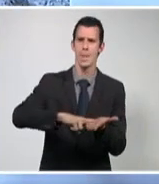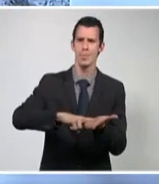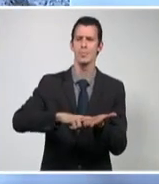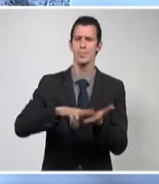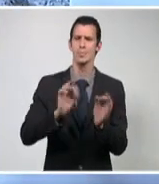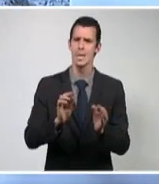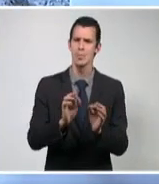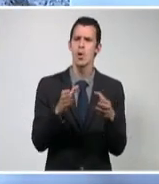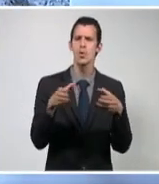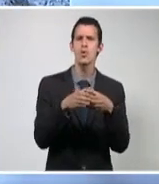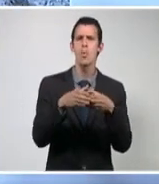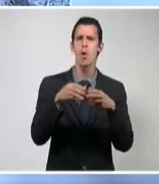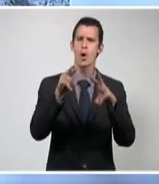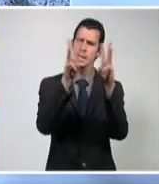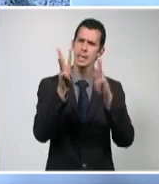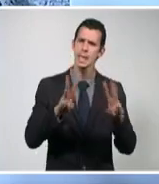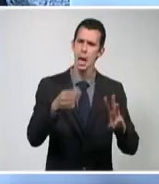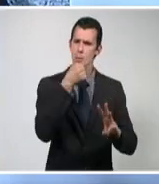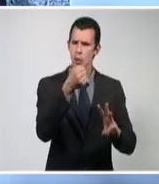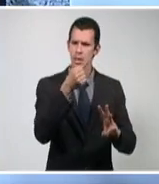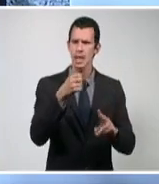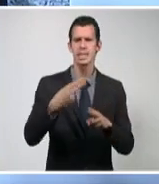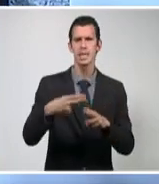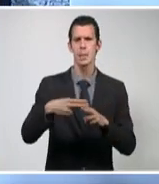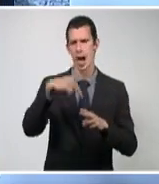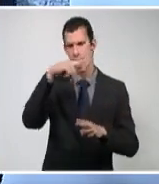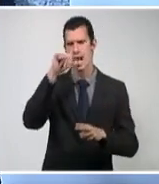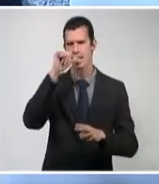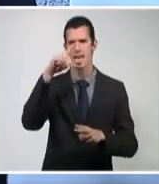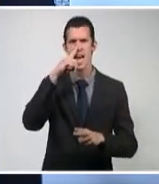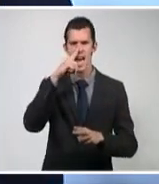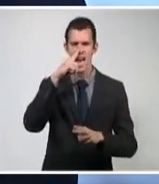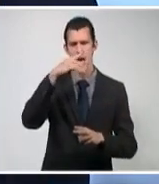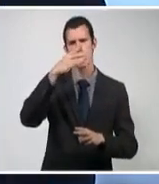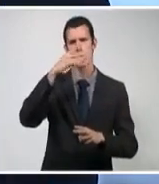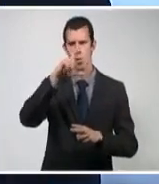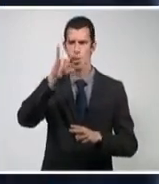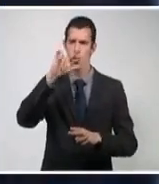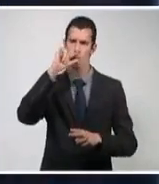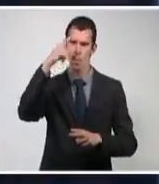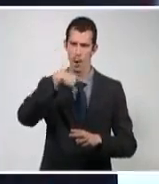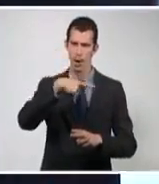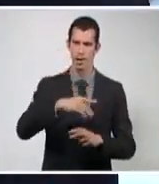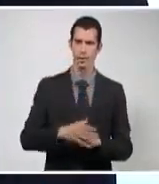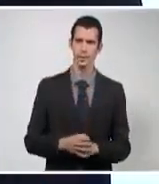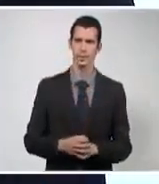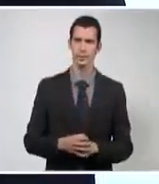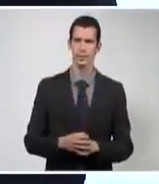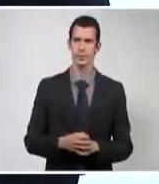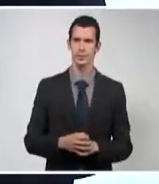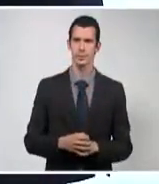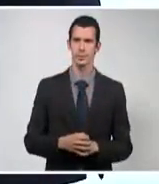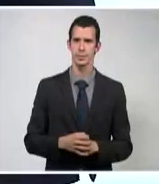propio Nelson contó en una entrevista. También él estuvo el 27 de noviembre. Vamos a ver qué dijo en esa